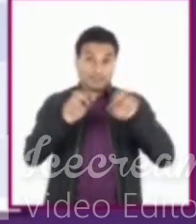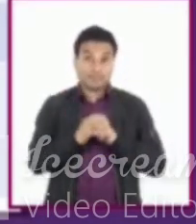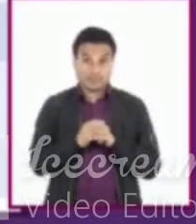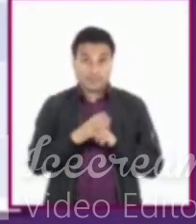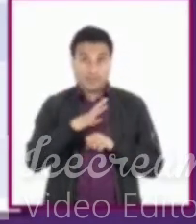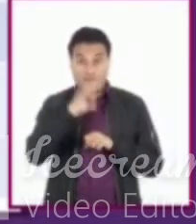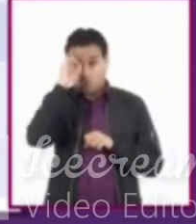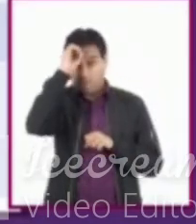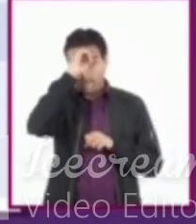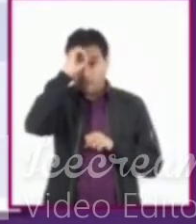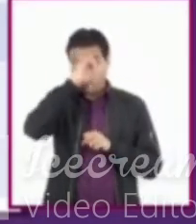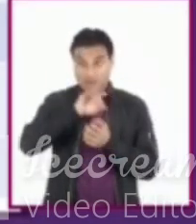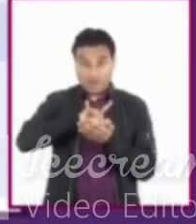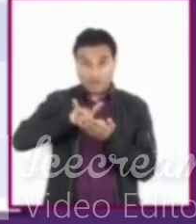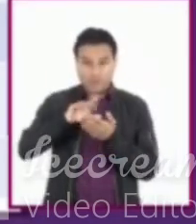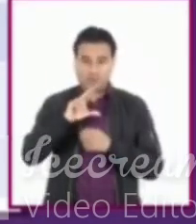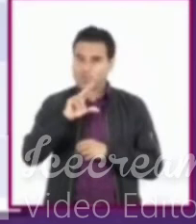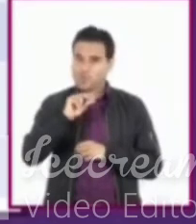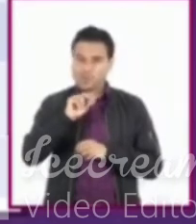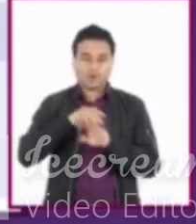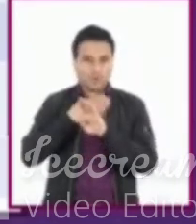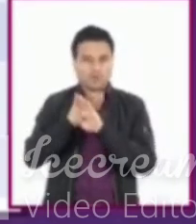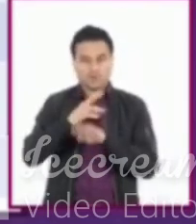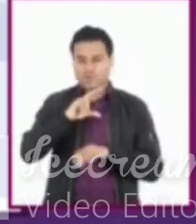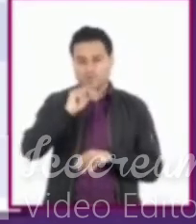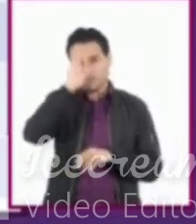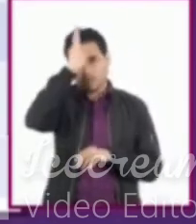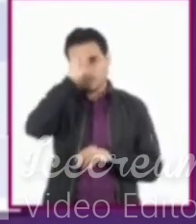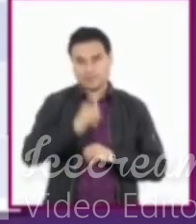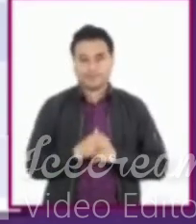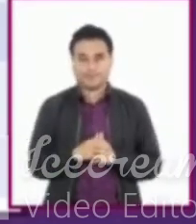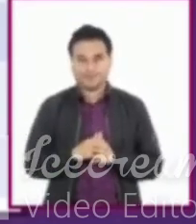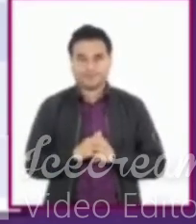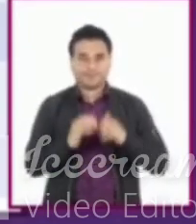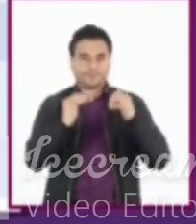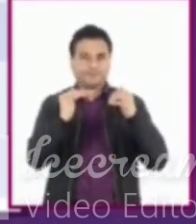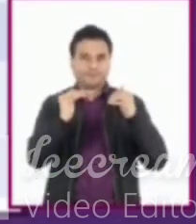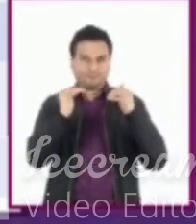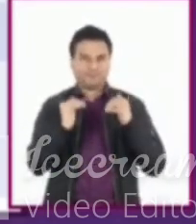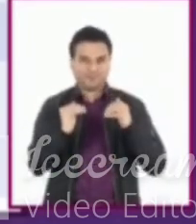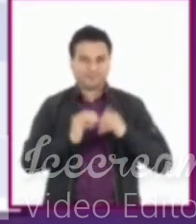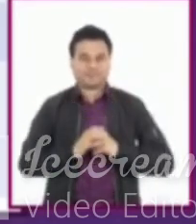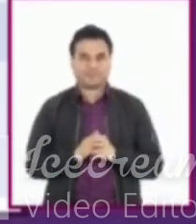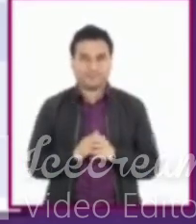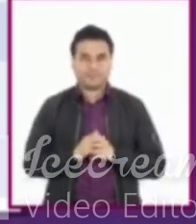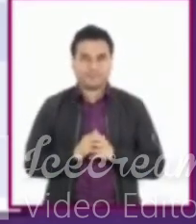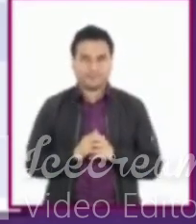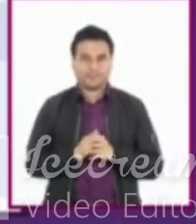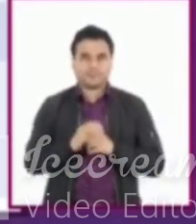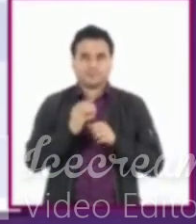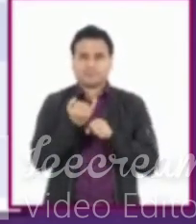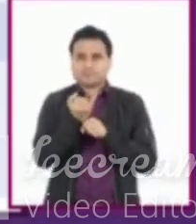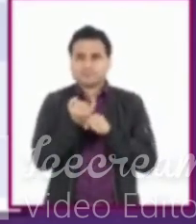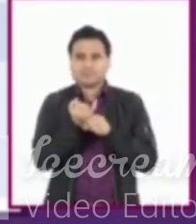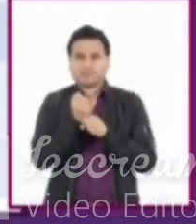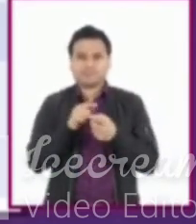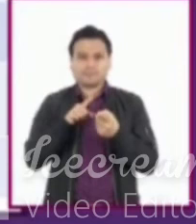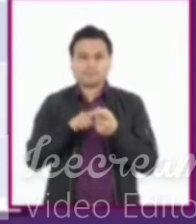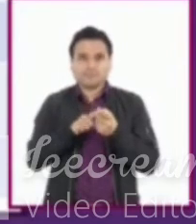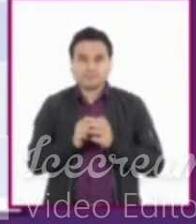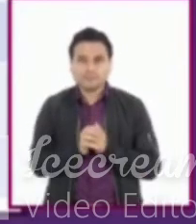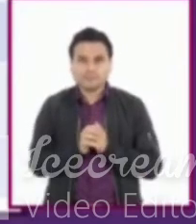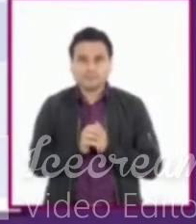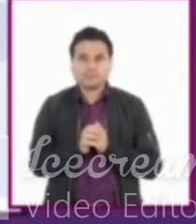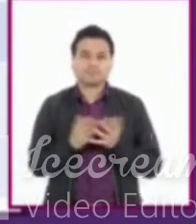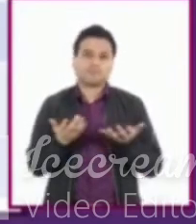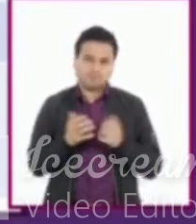más bien es una dura crítica hacia la clonación. Referencias que sostienen los dichos del autor. Pues en todos los casos son